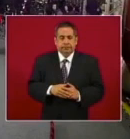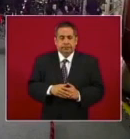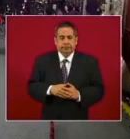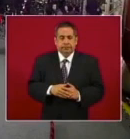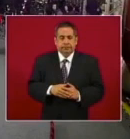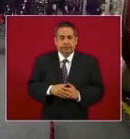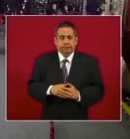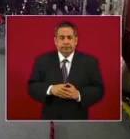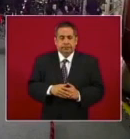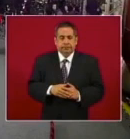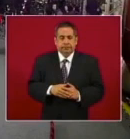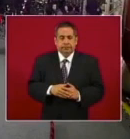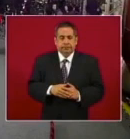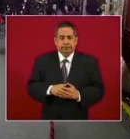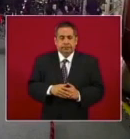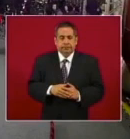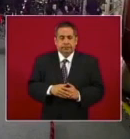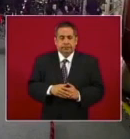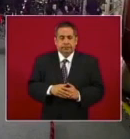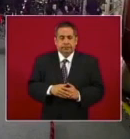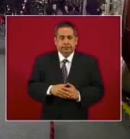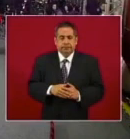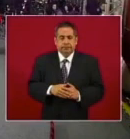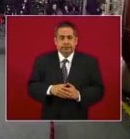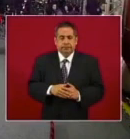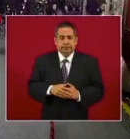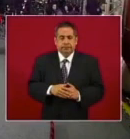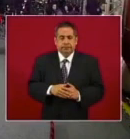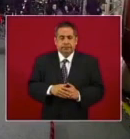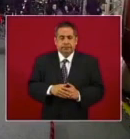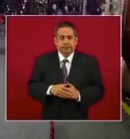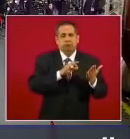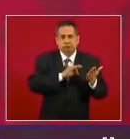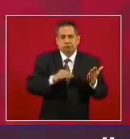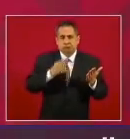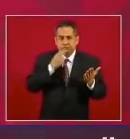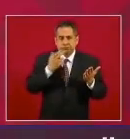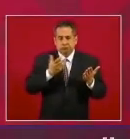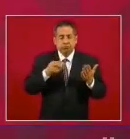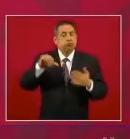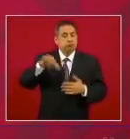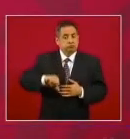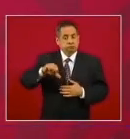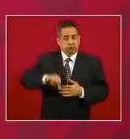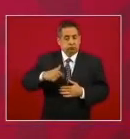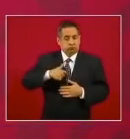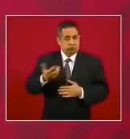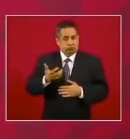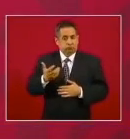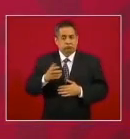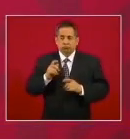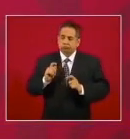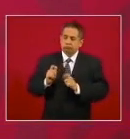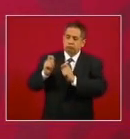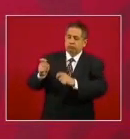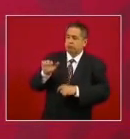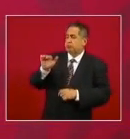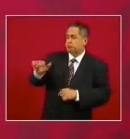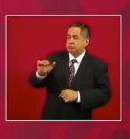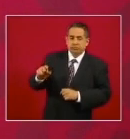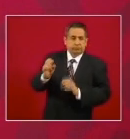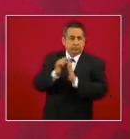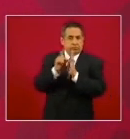fue lo que el propio lópez obrador comentó sobre el tema que ha de hoy al senado de